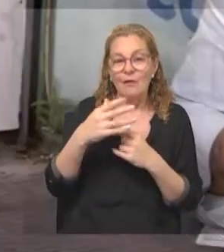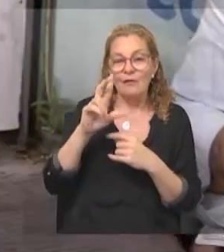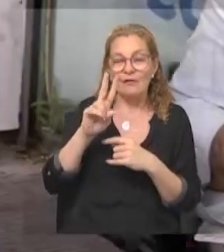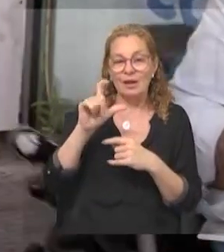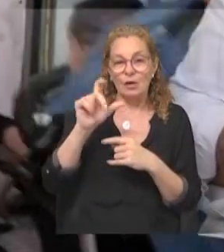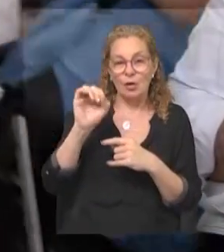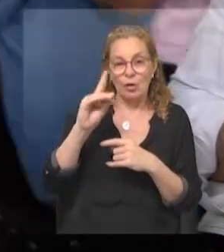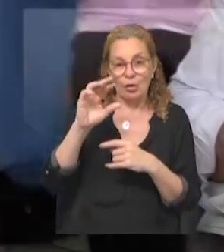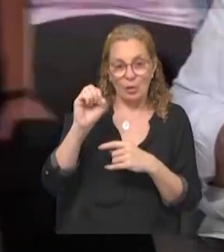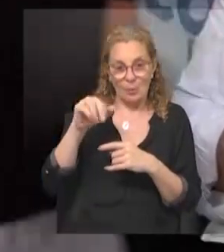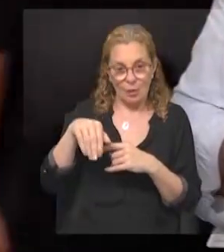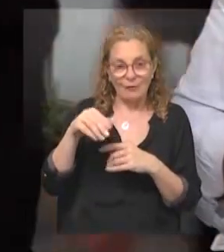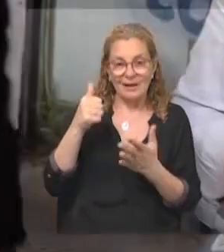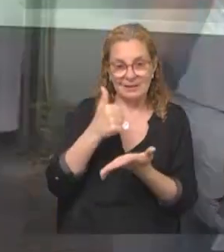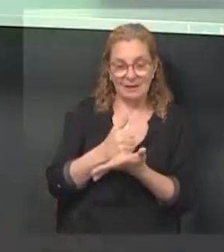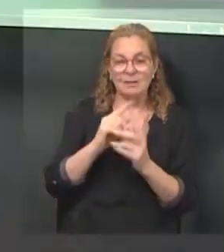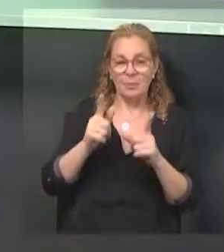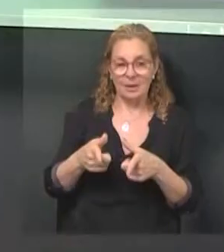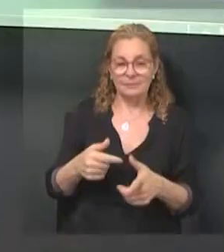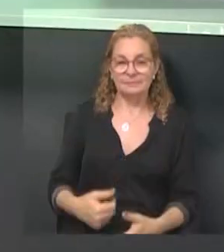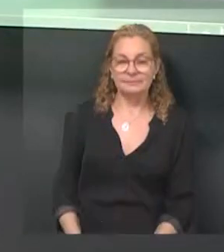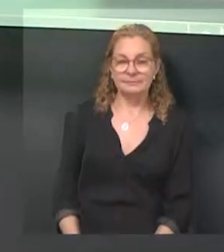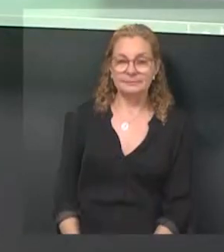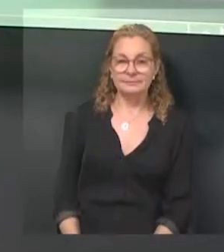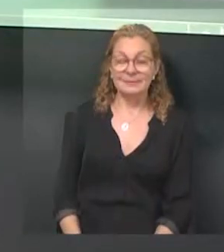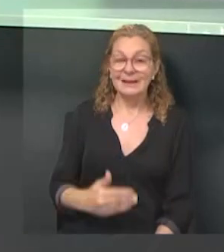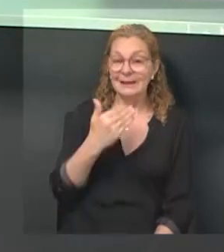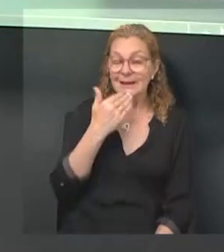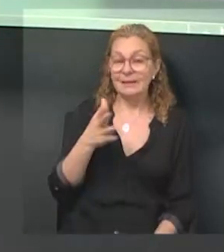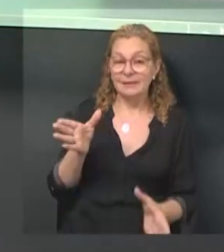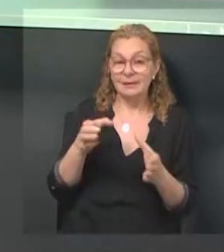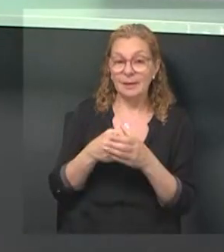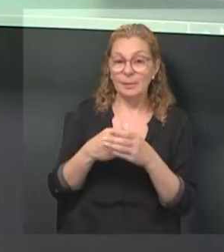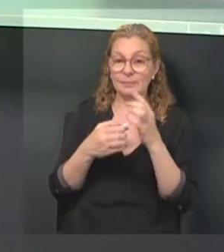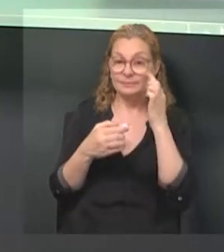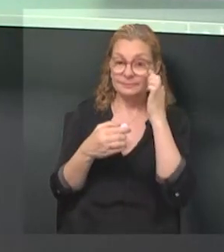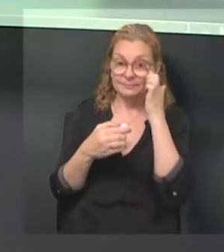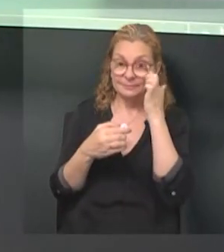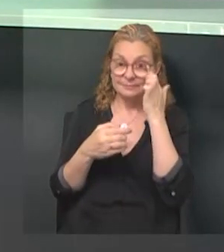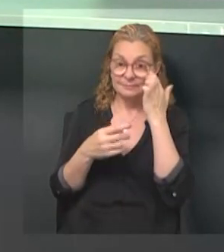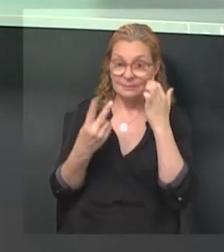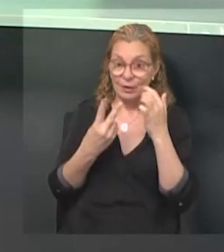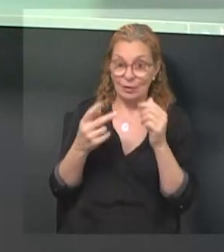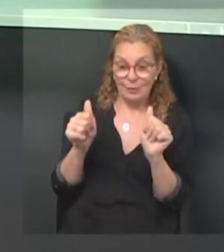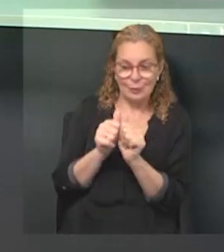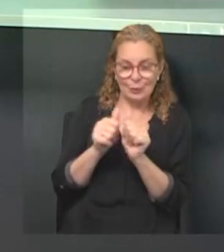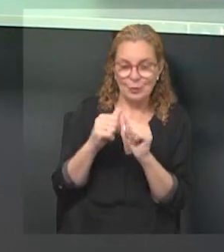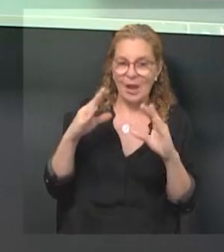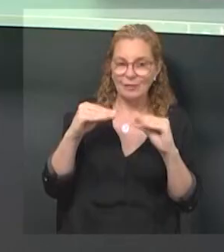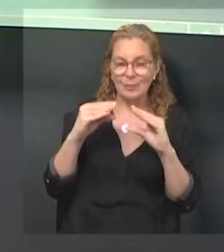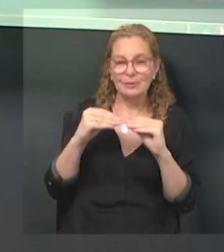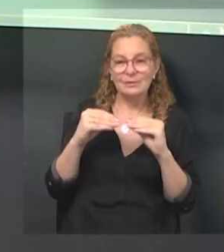Allí va a estar MB noticias también gracias Julieta equipo bien nos pisamos ahí